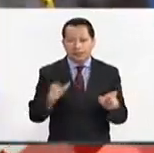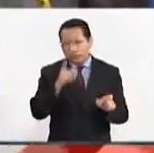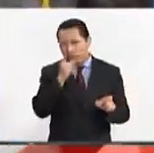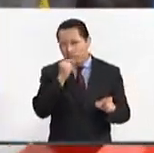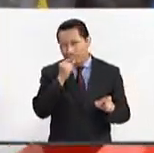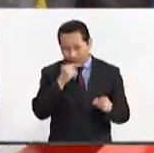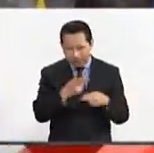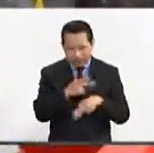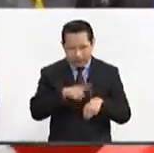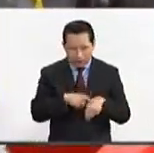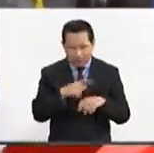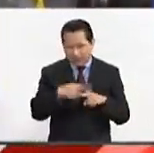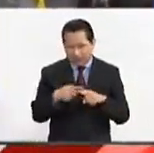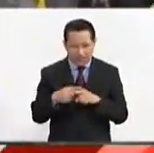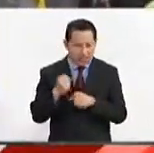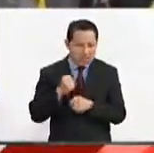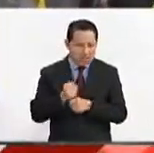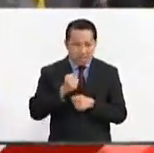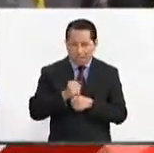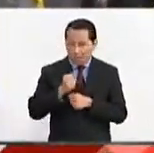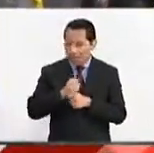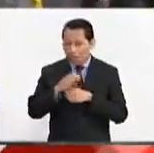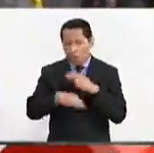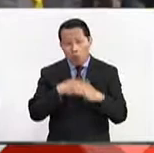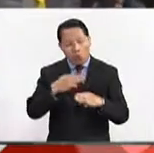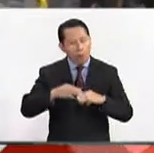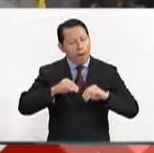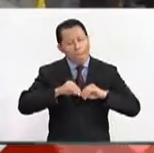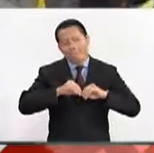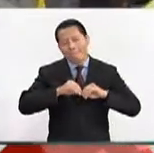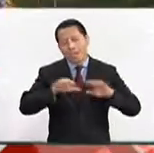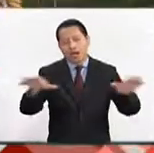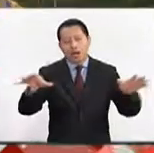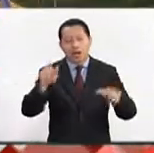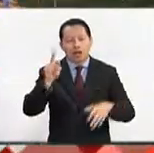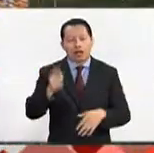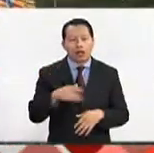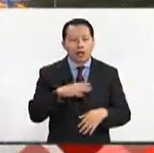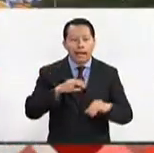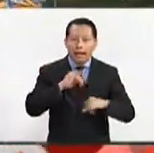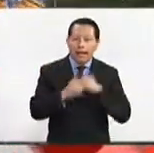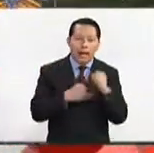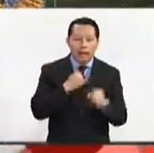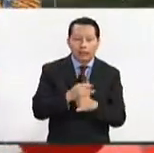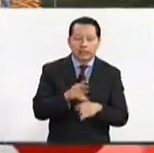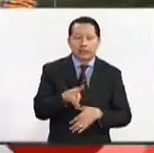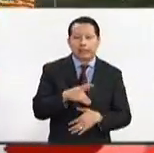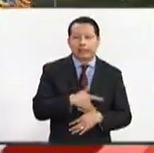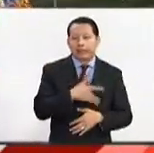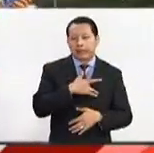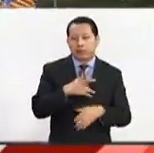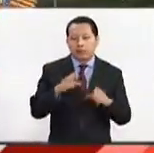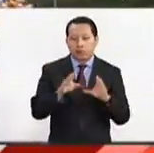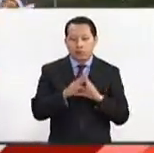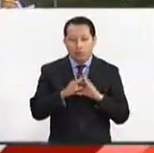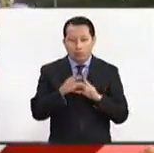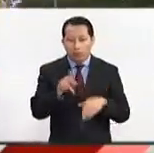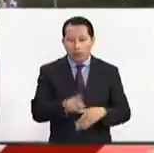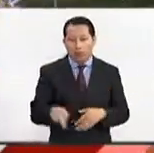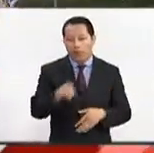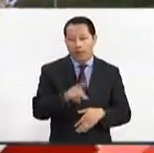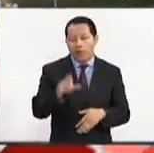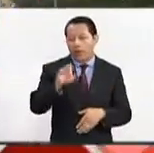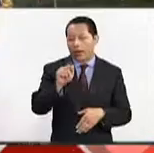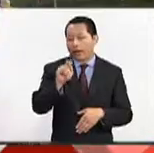Policía Nacional, han dado la vuelta al mundo, lo que ha terminado por legitimar internacionalmente el deseo del pueblo catalán,